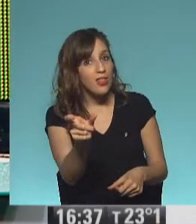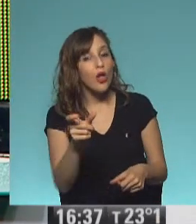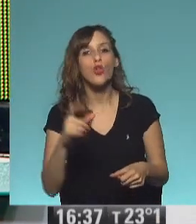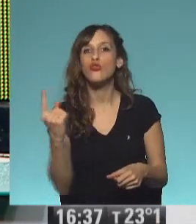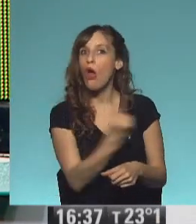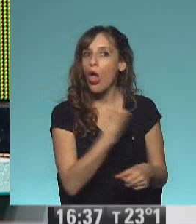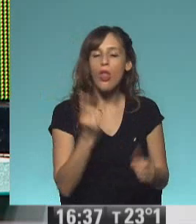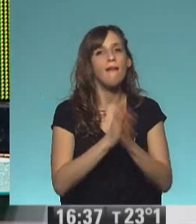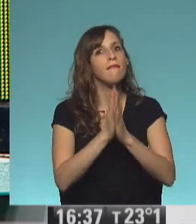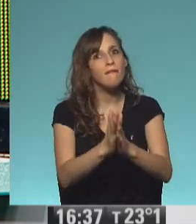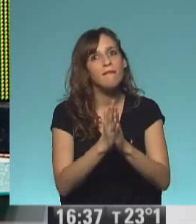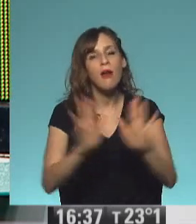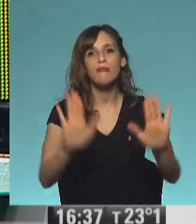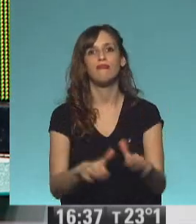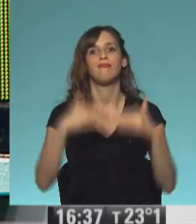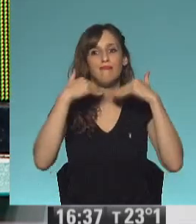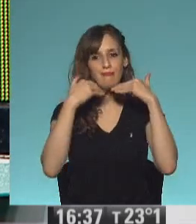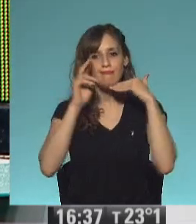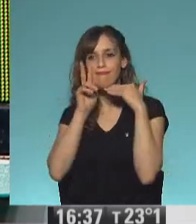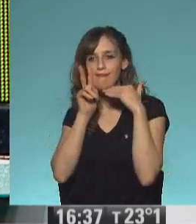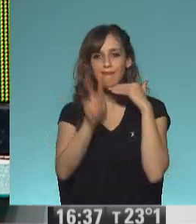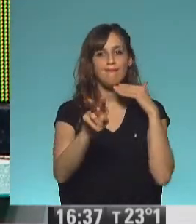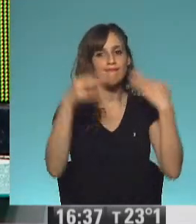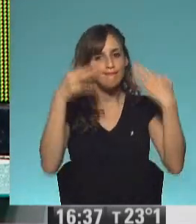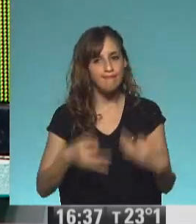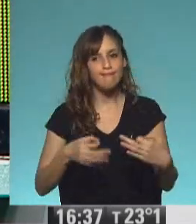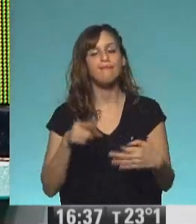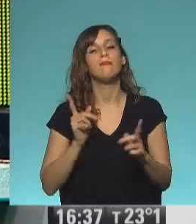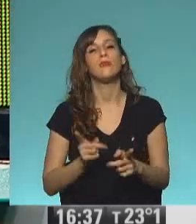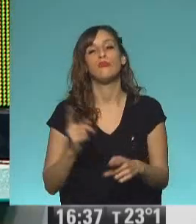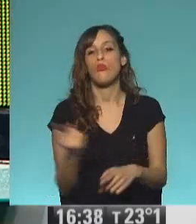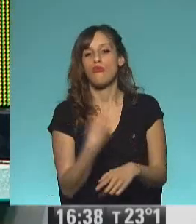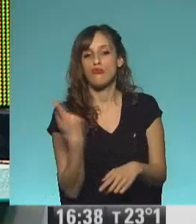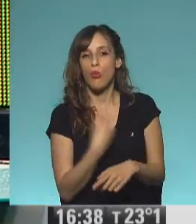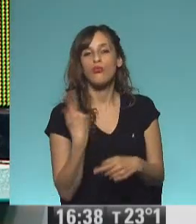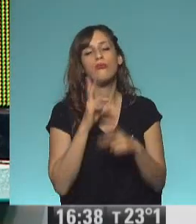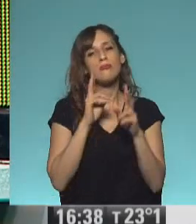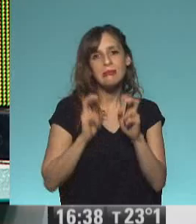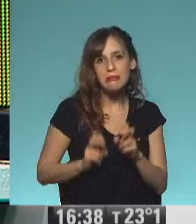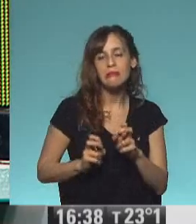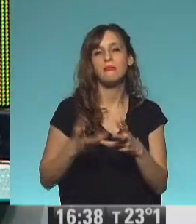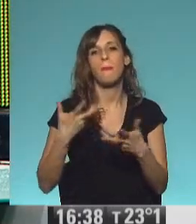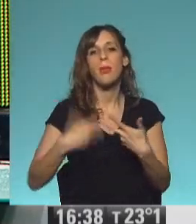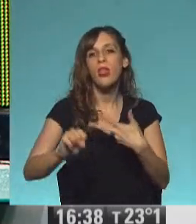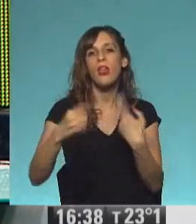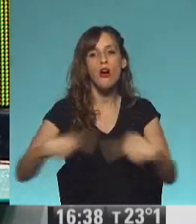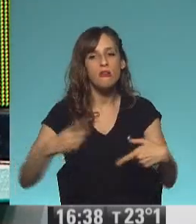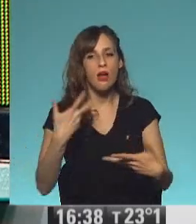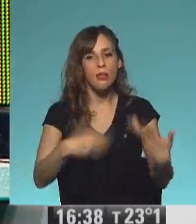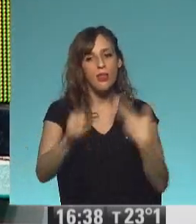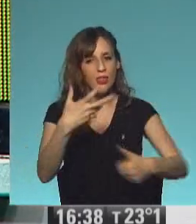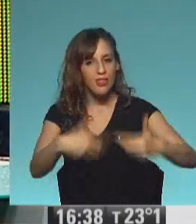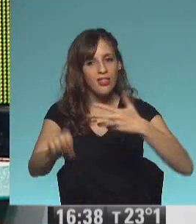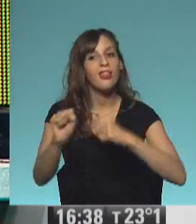todos muy atentos para ver si como estamos investigando o no y estamos descubriendo cosas con la